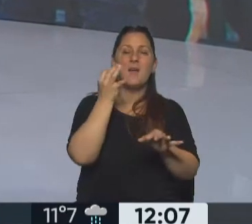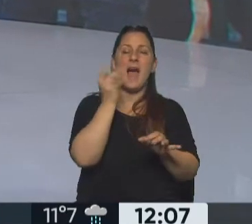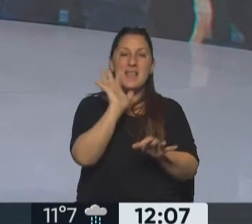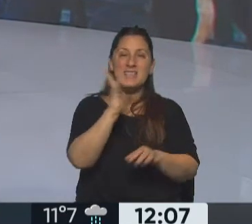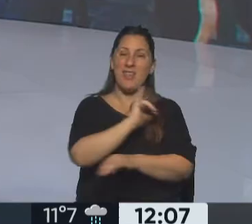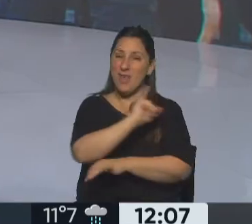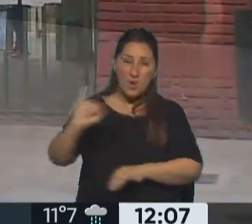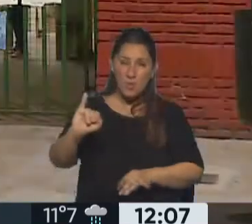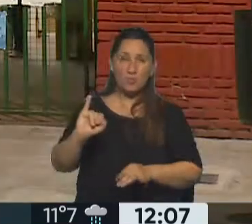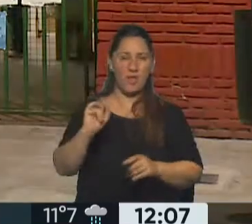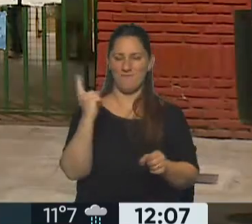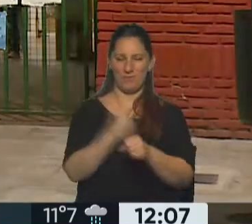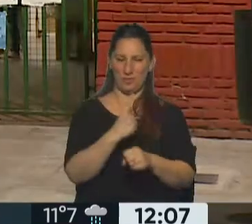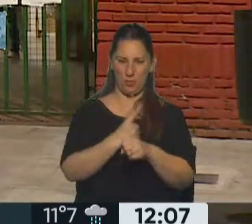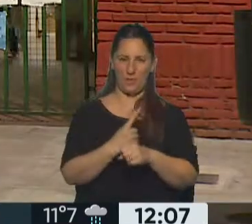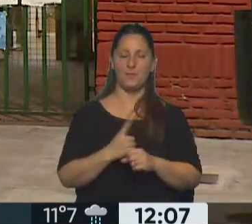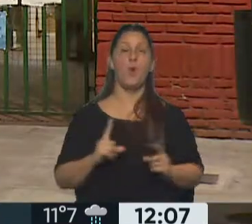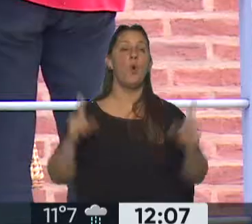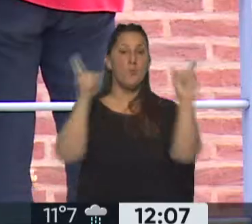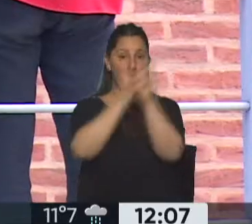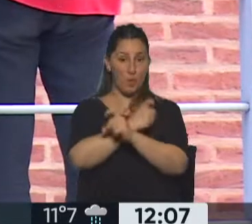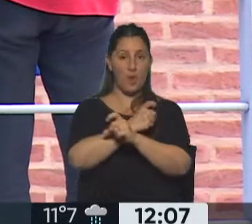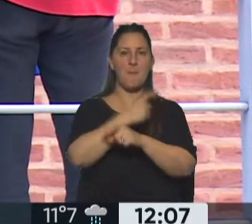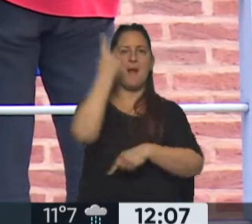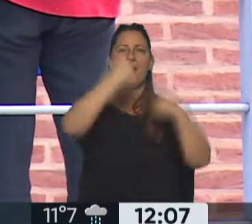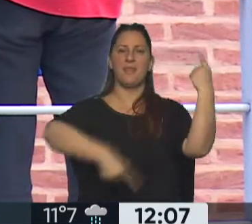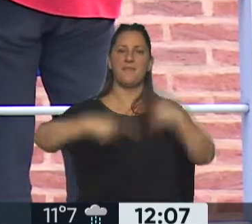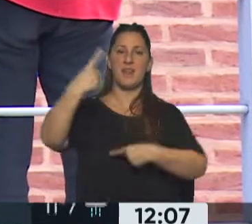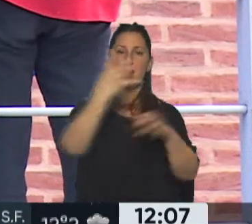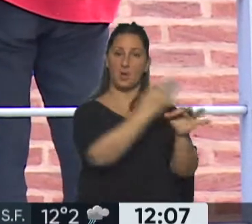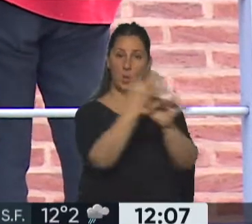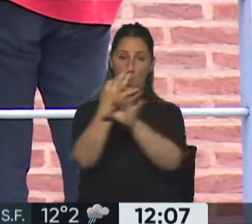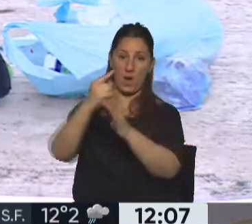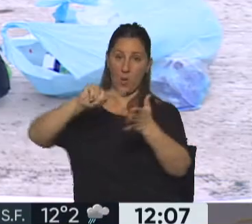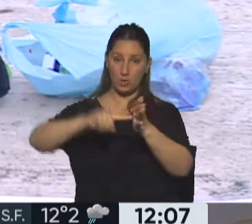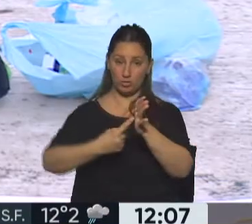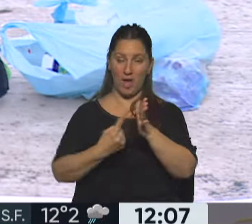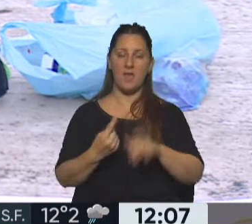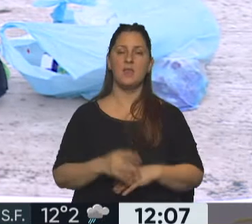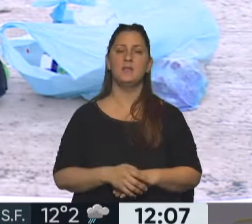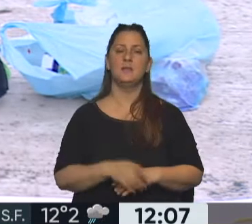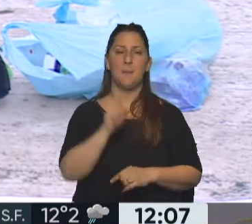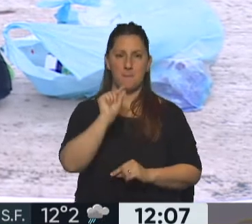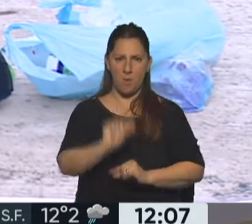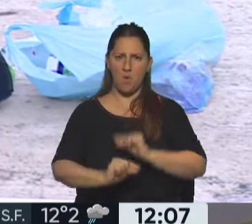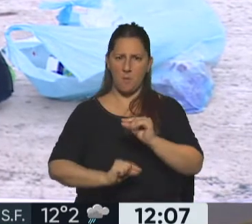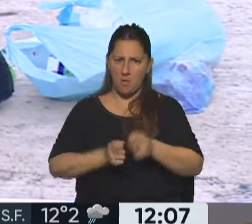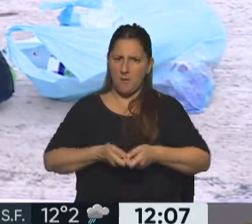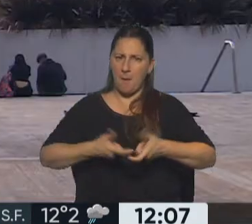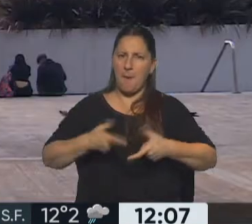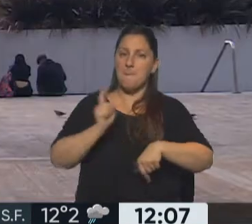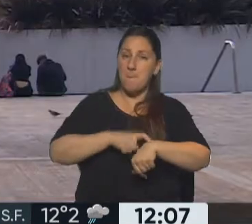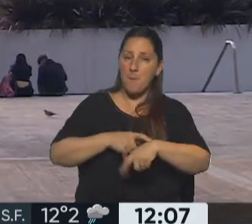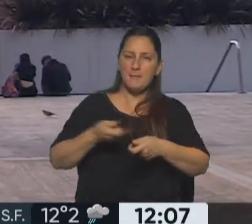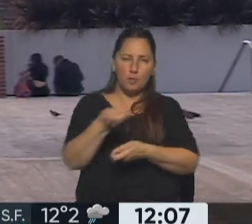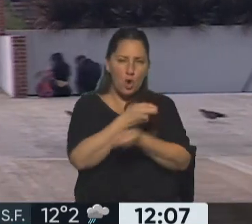dichas denuncias. El conflicto que se ha desatado en diferentes escuelas de la ciudad de Buenos Aires escala y la instancia de negociación